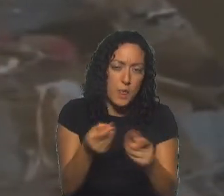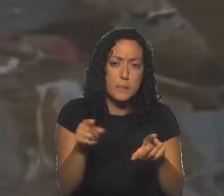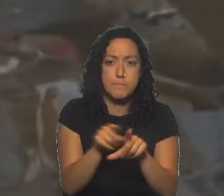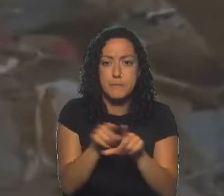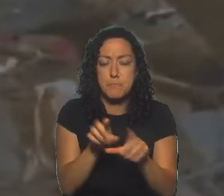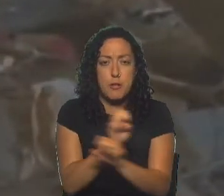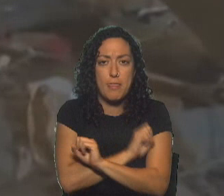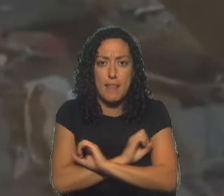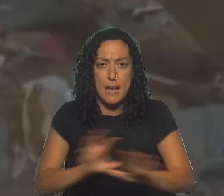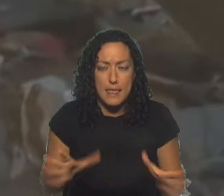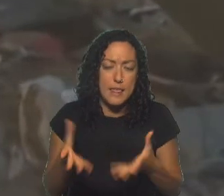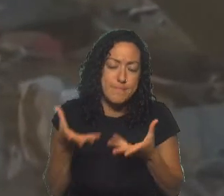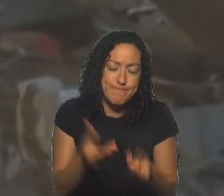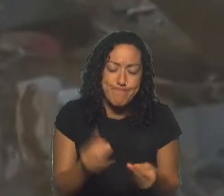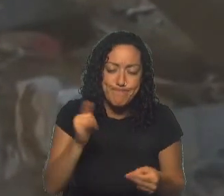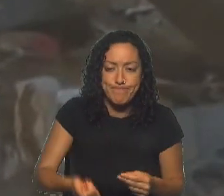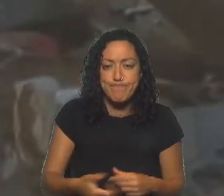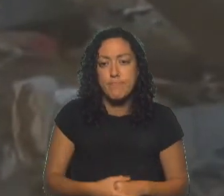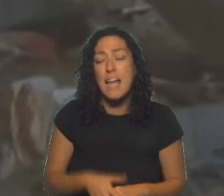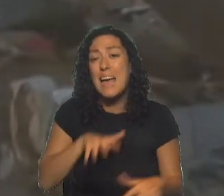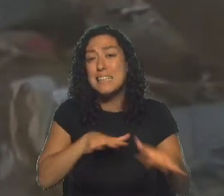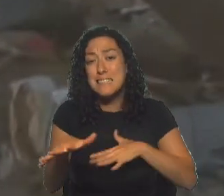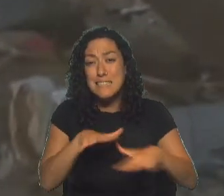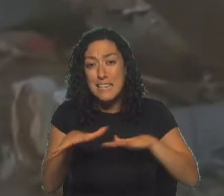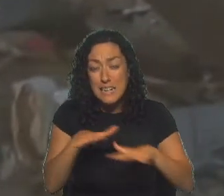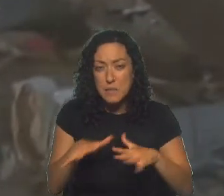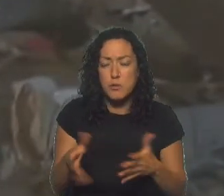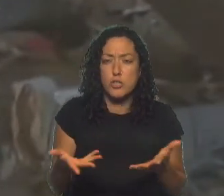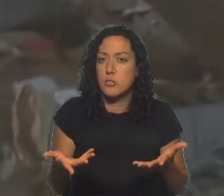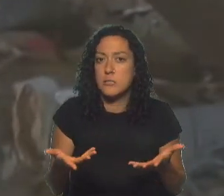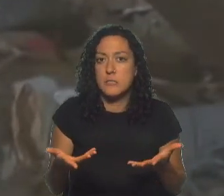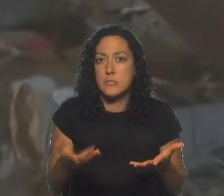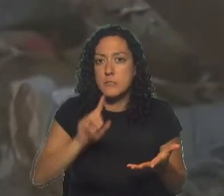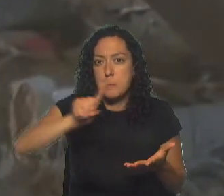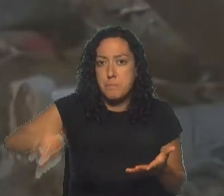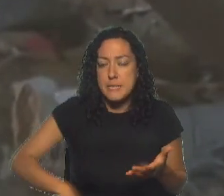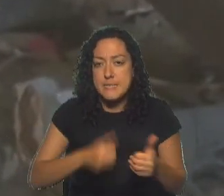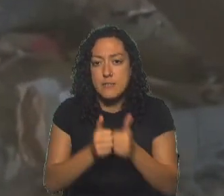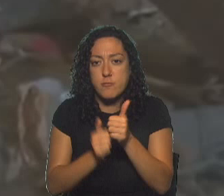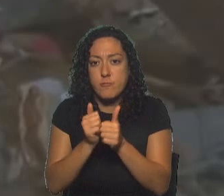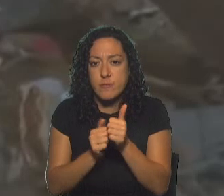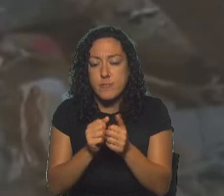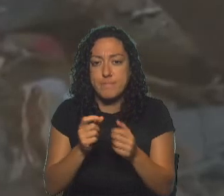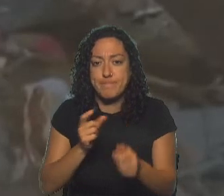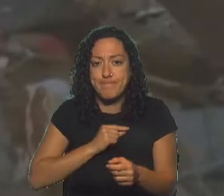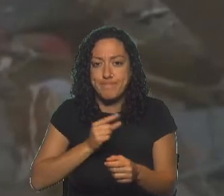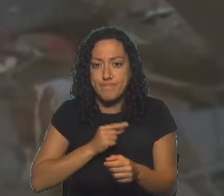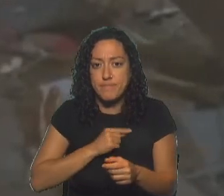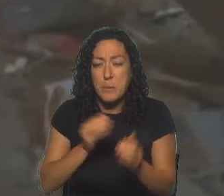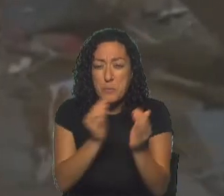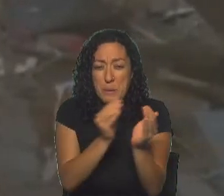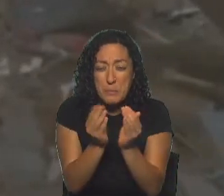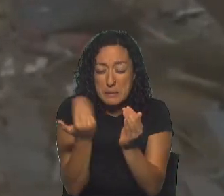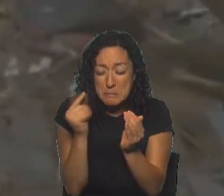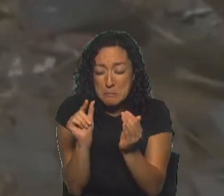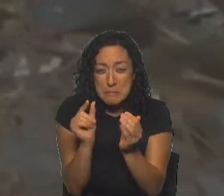esta tragedia. El terremoto dejó historias conmovedoras, como el rescate de una bebé recién nacida que